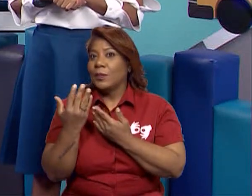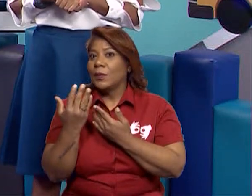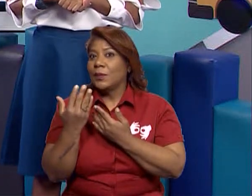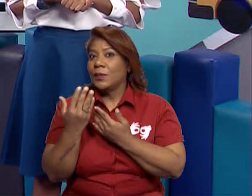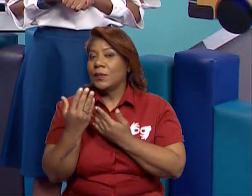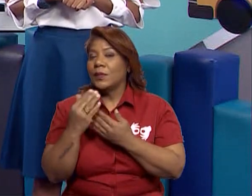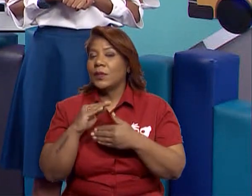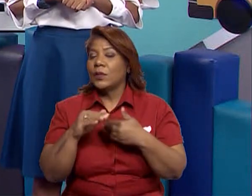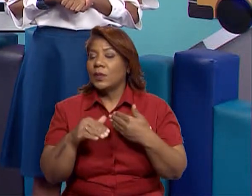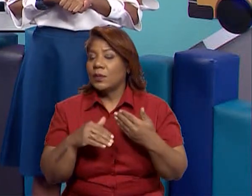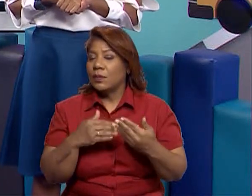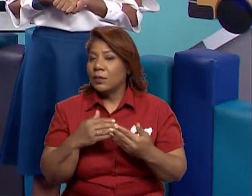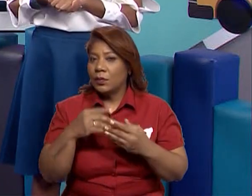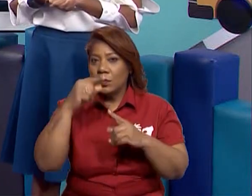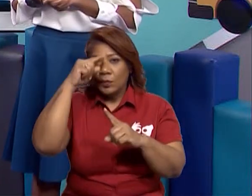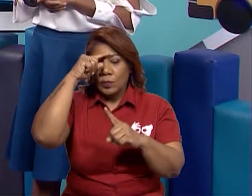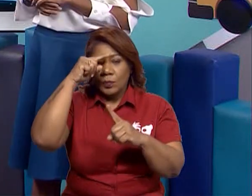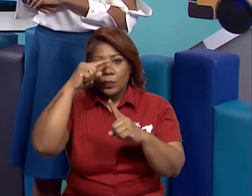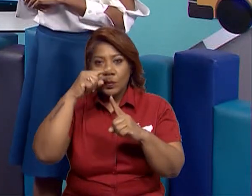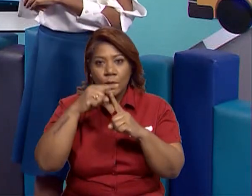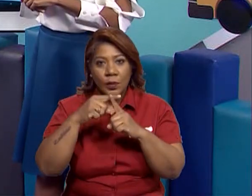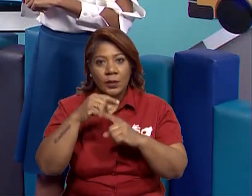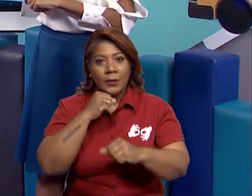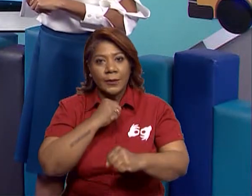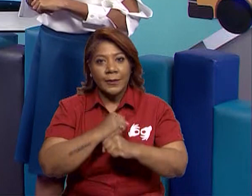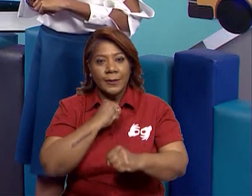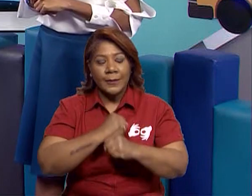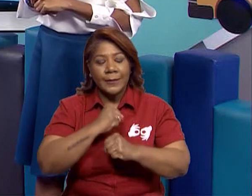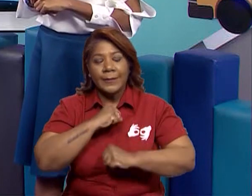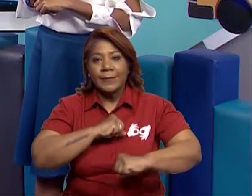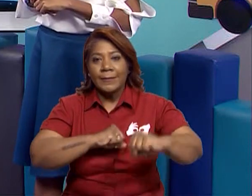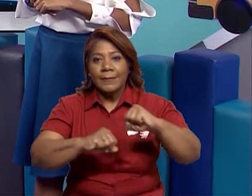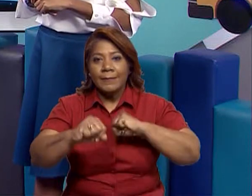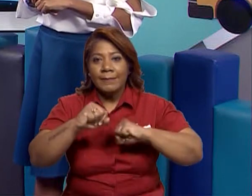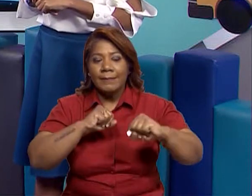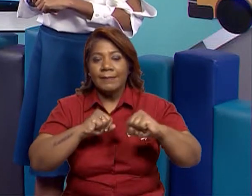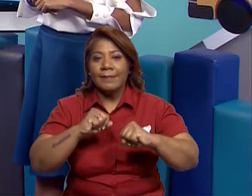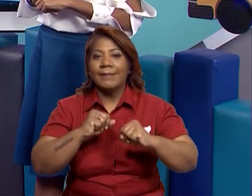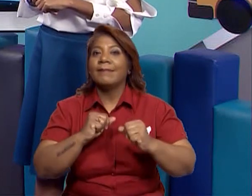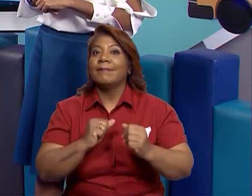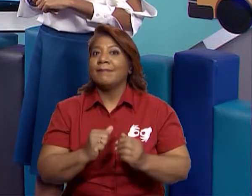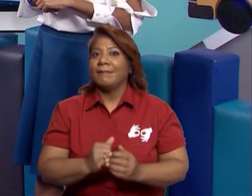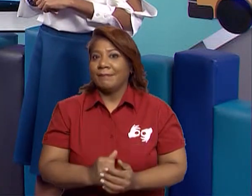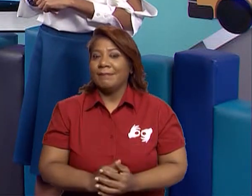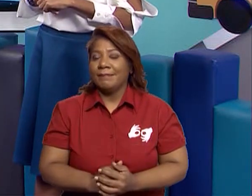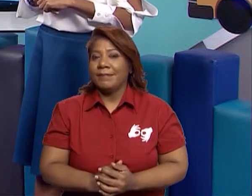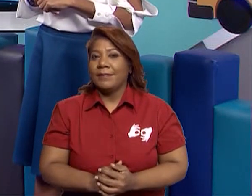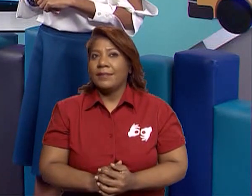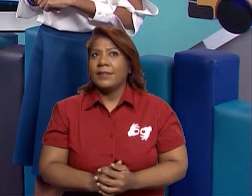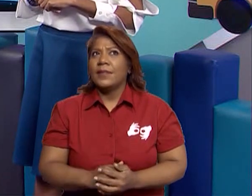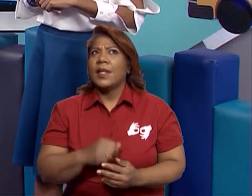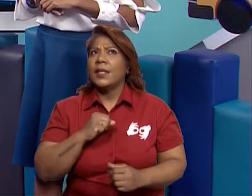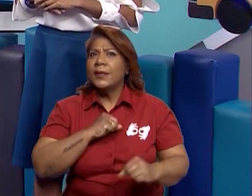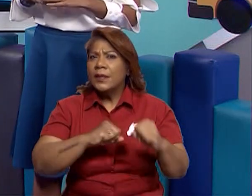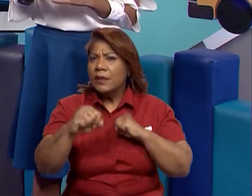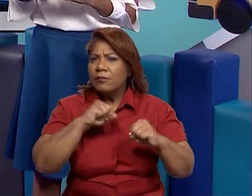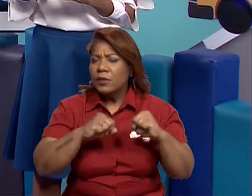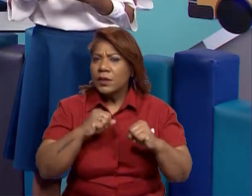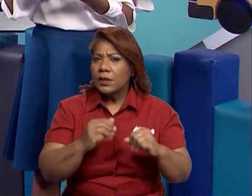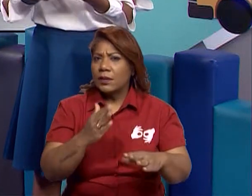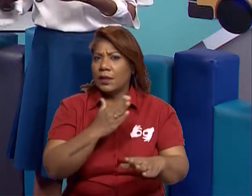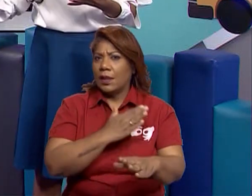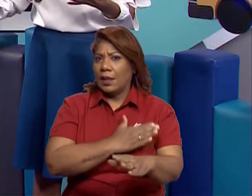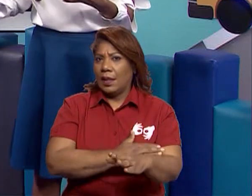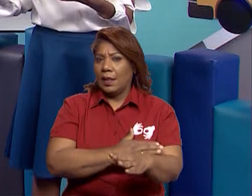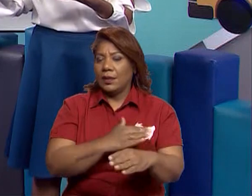todo su empeño. Maestra, ¿cuándo hay que poner el empeño, maestra? ¿Cuándo hay que poner el empeño? ¿Antes o después? No,